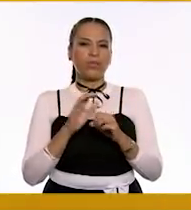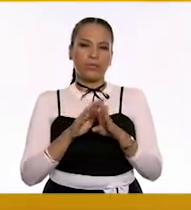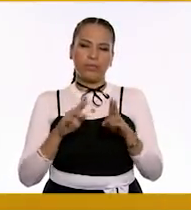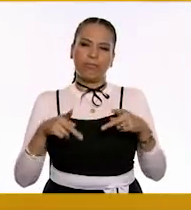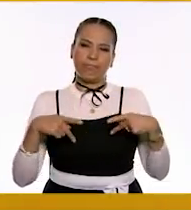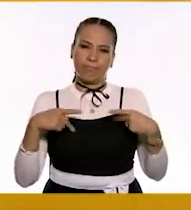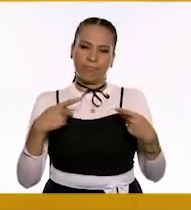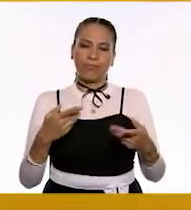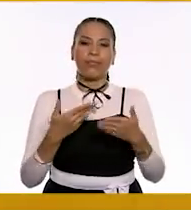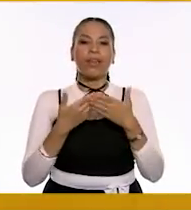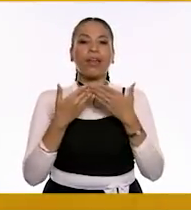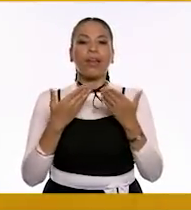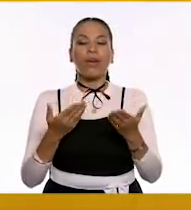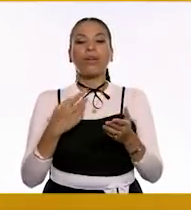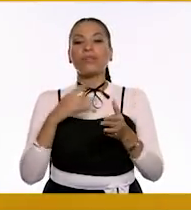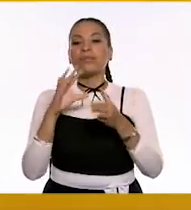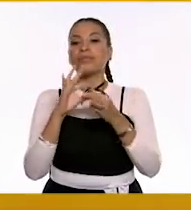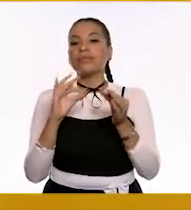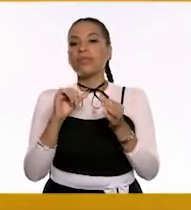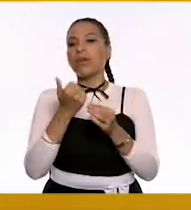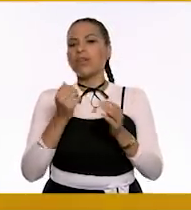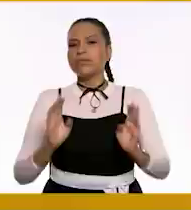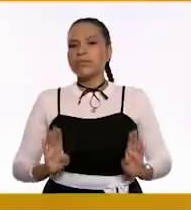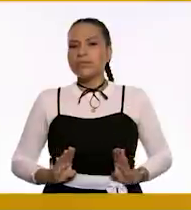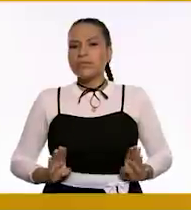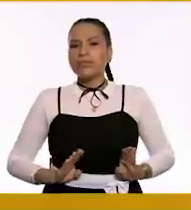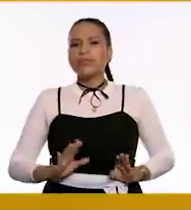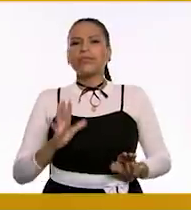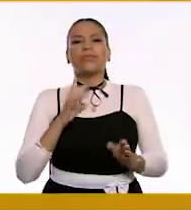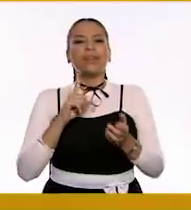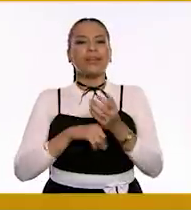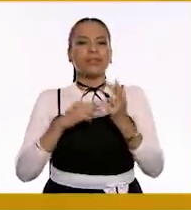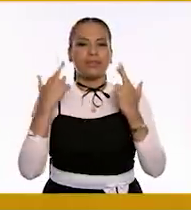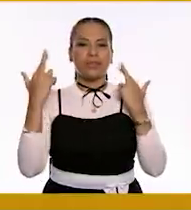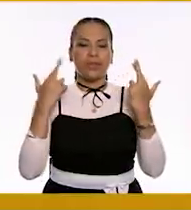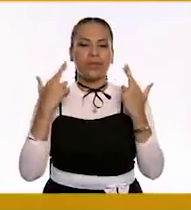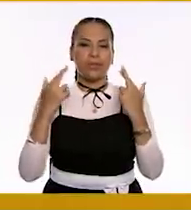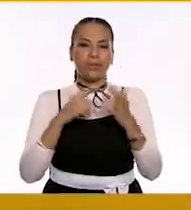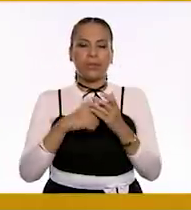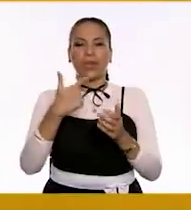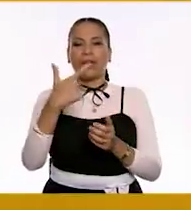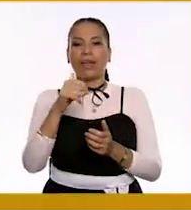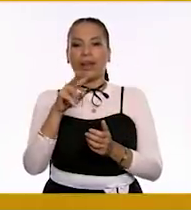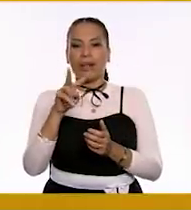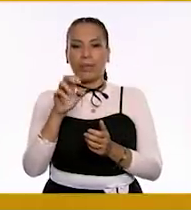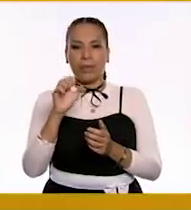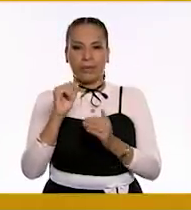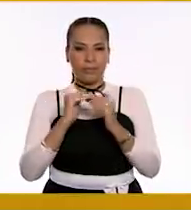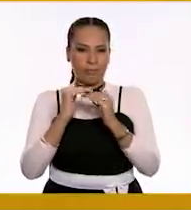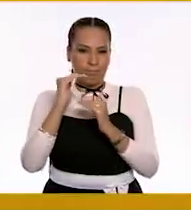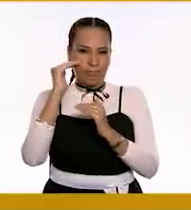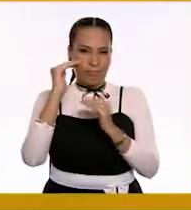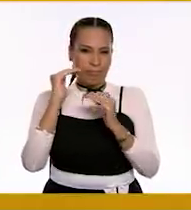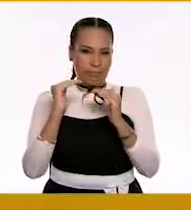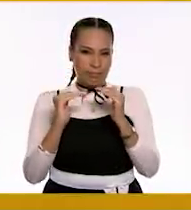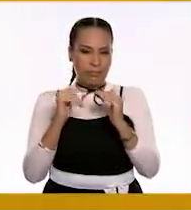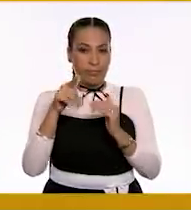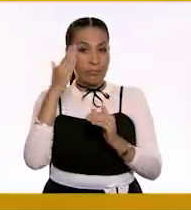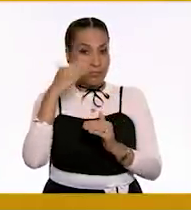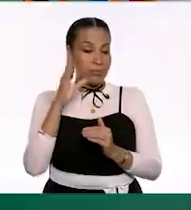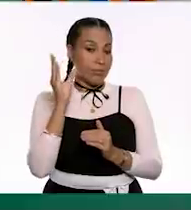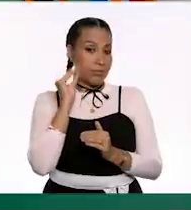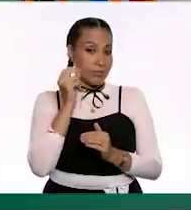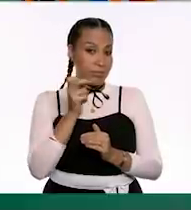débiles. Ahora les voy a platicar de otra cualidad que tienen los sonidos. Los sonidos pueden ser graves o agudos. ¿Habían escuchado esas